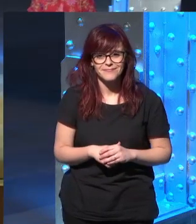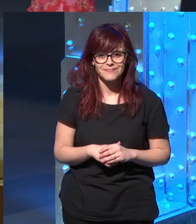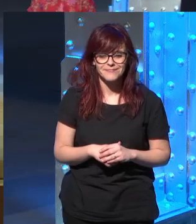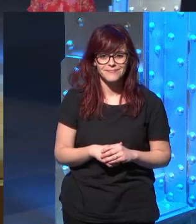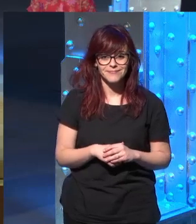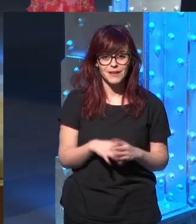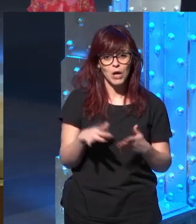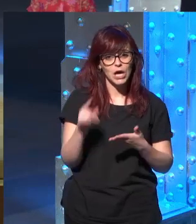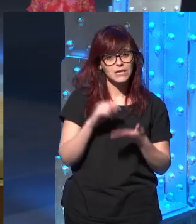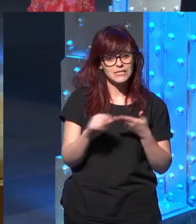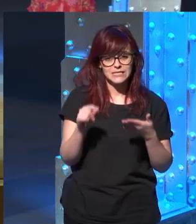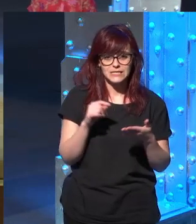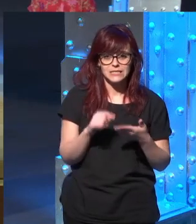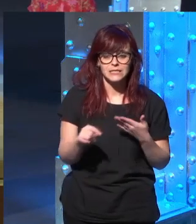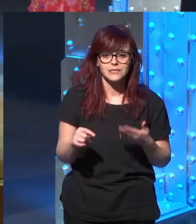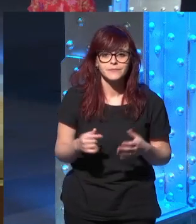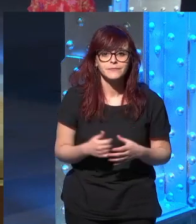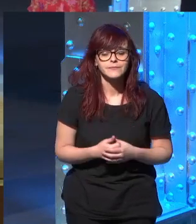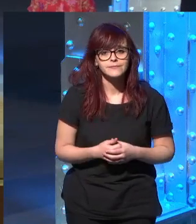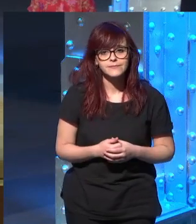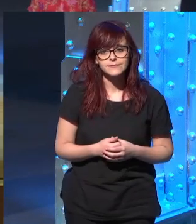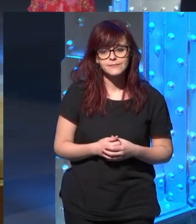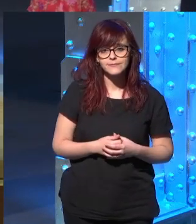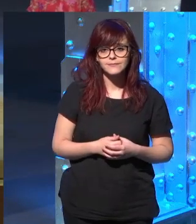Escribir. No sé.